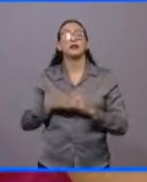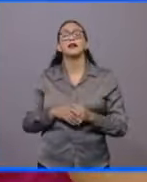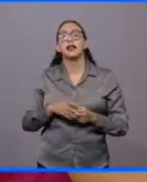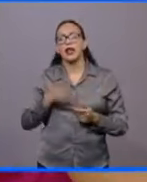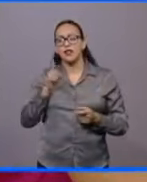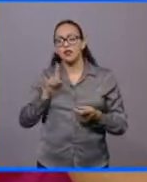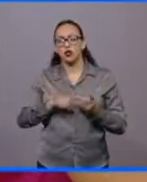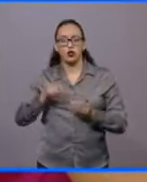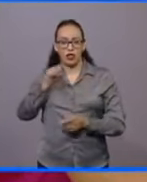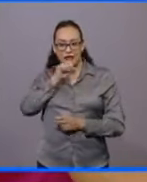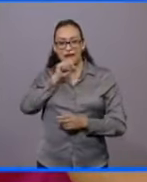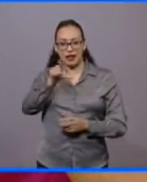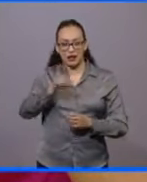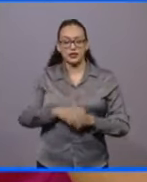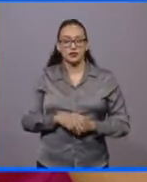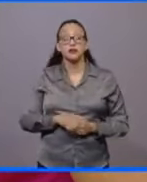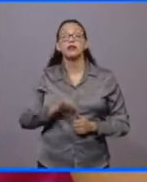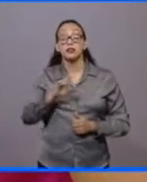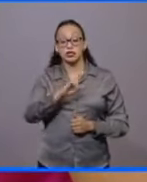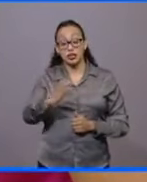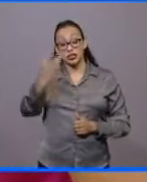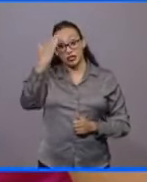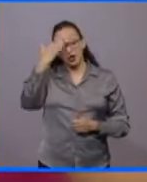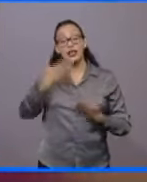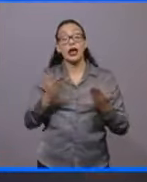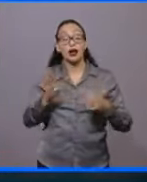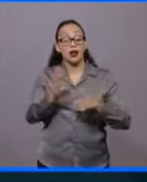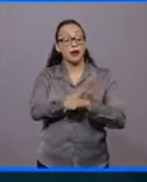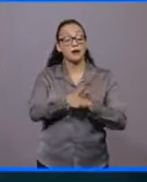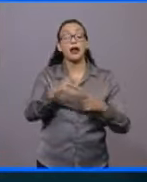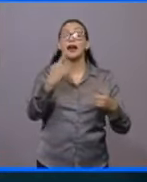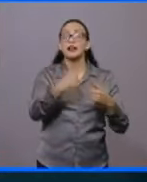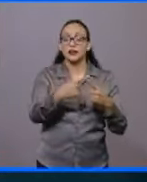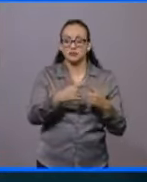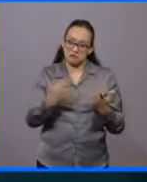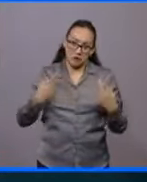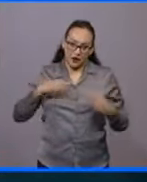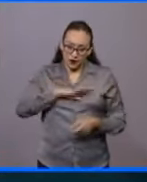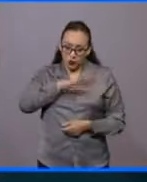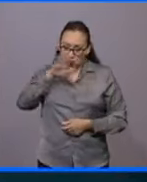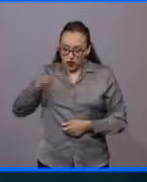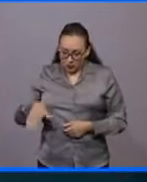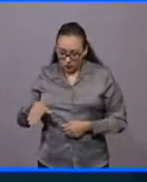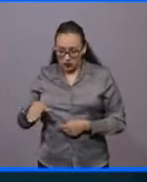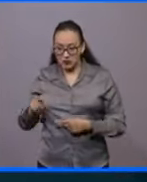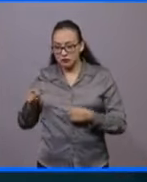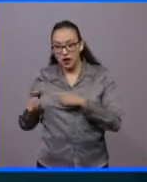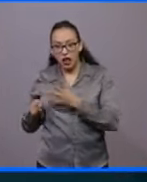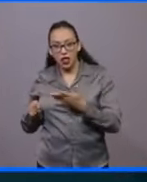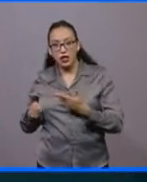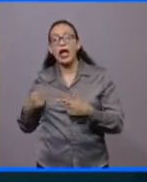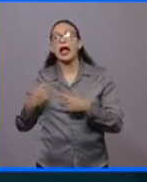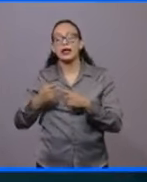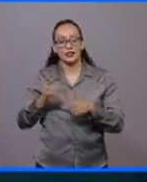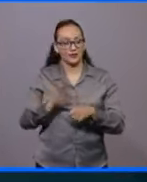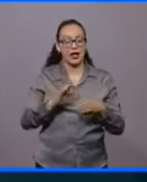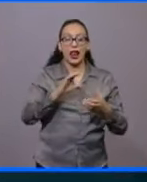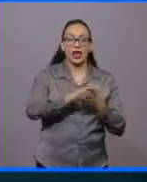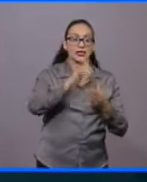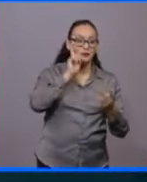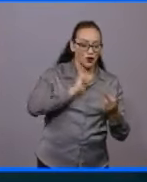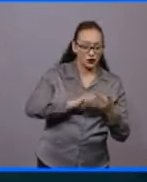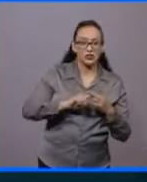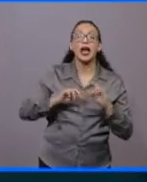con sede en Jalisco reconoció como beneficiarios de los derechos laborales de un trabajador a la esposa, a